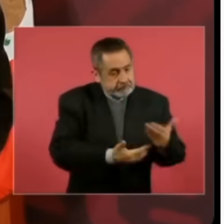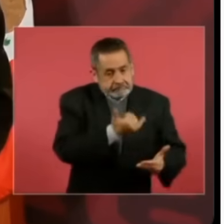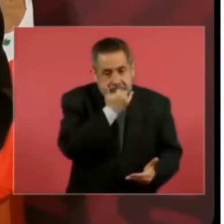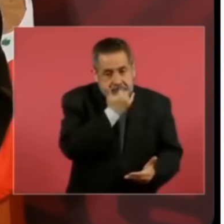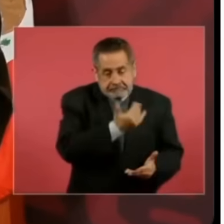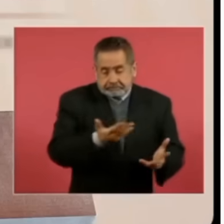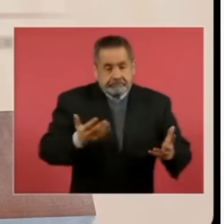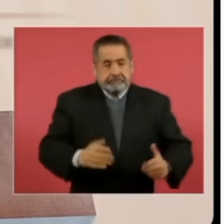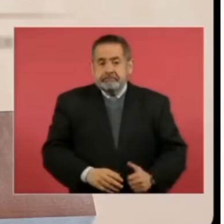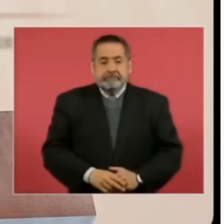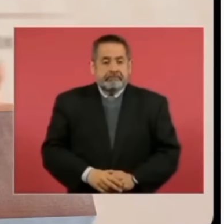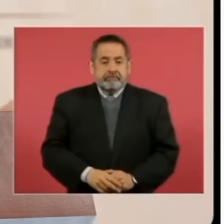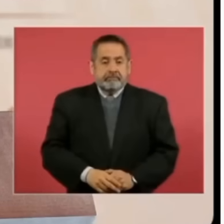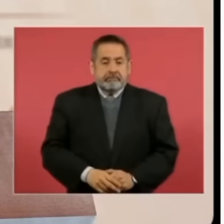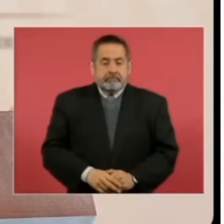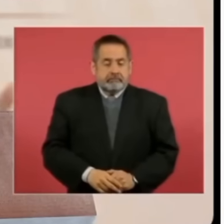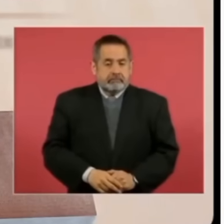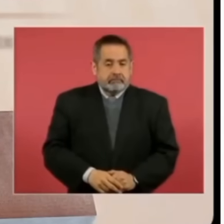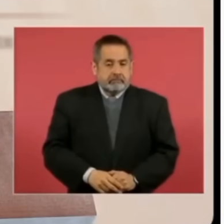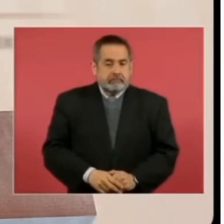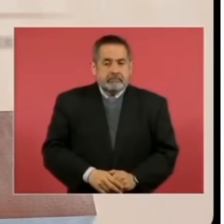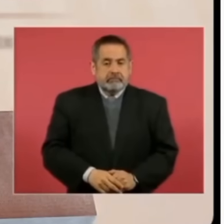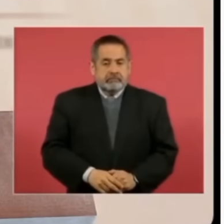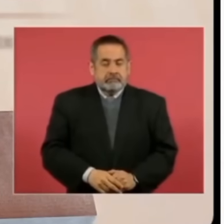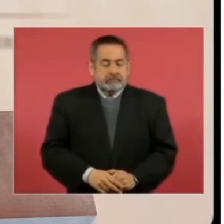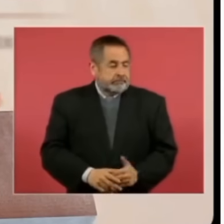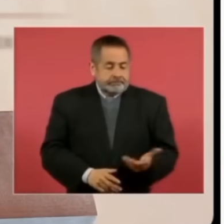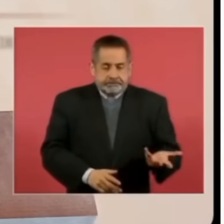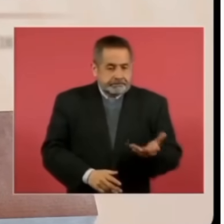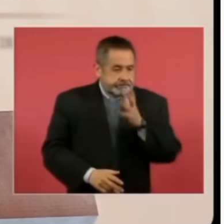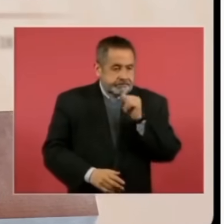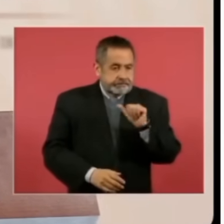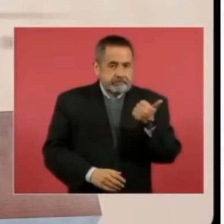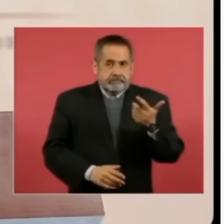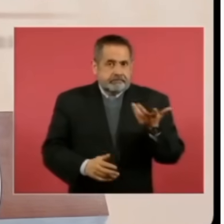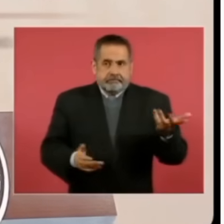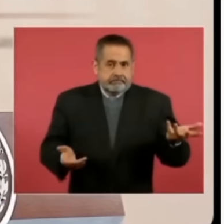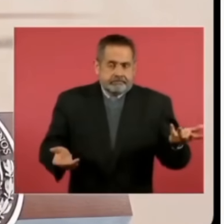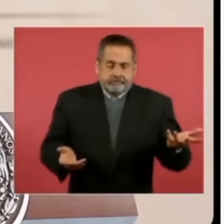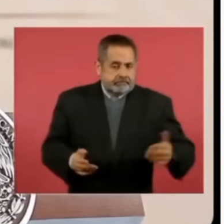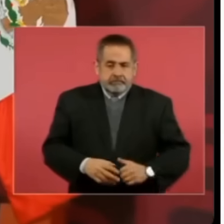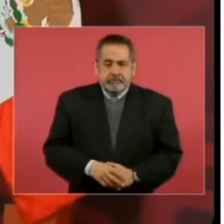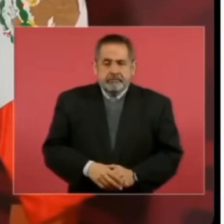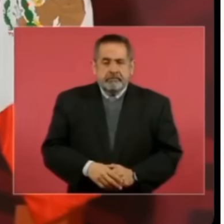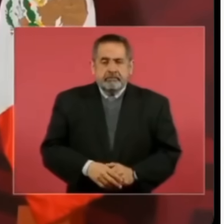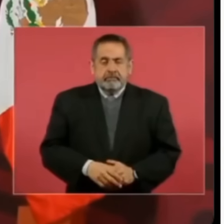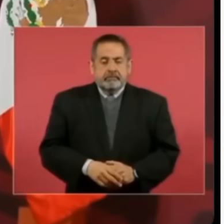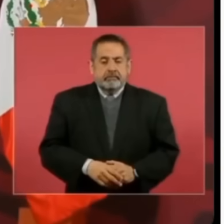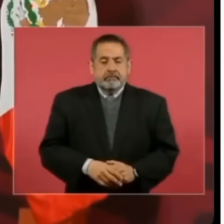Vamos a pasar un video donde se demuestra en una entrevista del periodista Joaquín